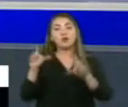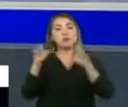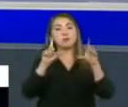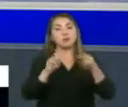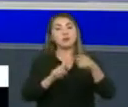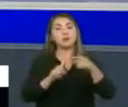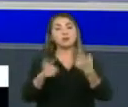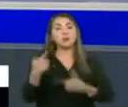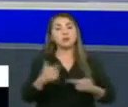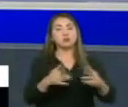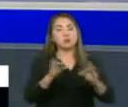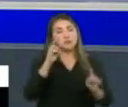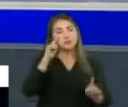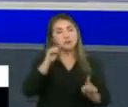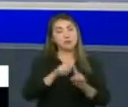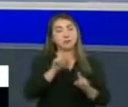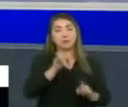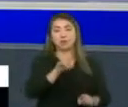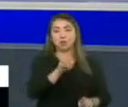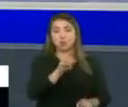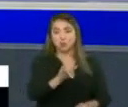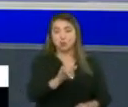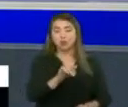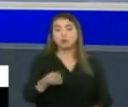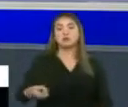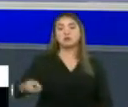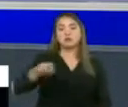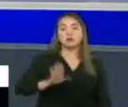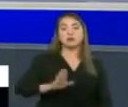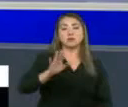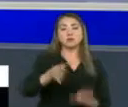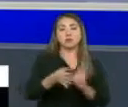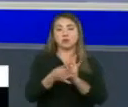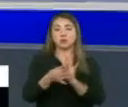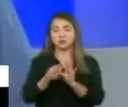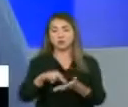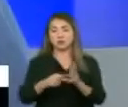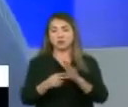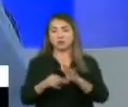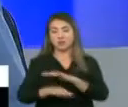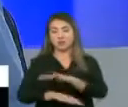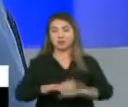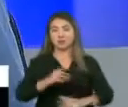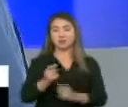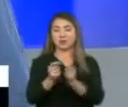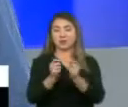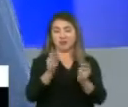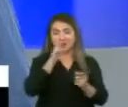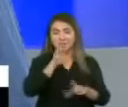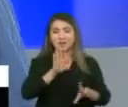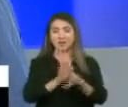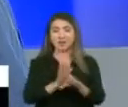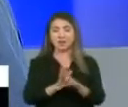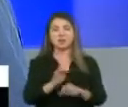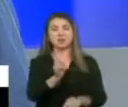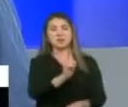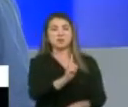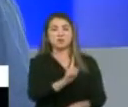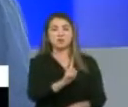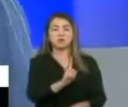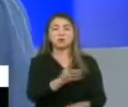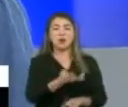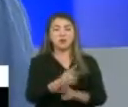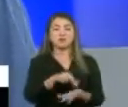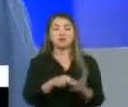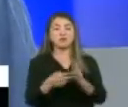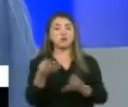partidos políticos y específicamente el de la UDI, llevar candidatos que estén vinculados con este financiamiento ilegal de las campañas. Yo creo que lo razonable sería que no, si hay sentencias